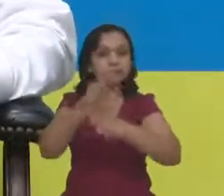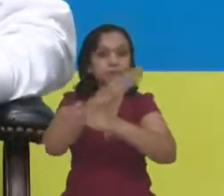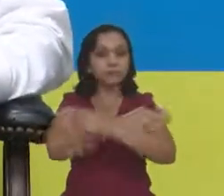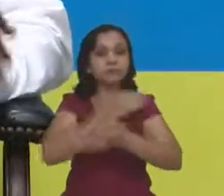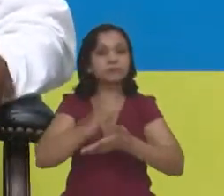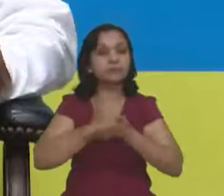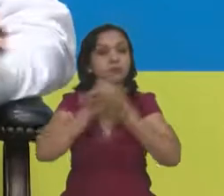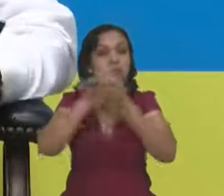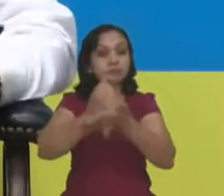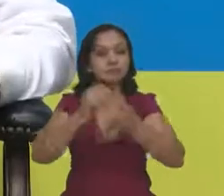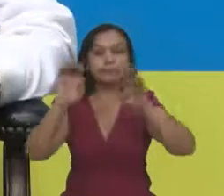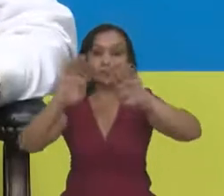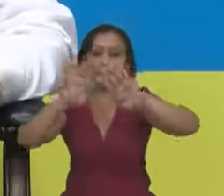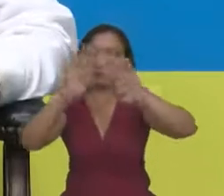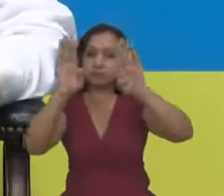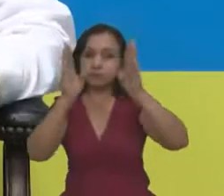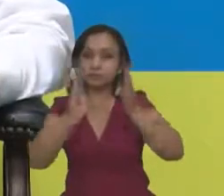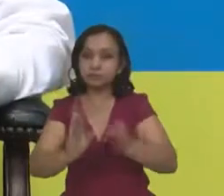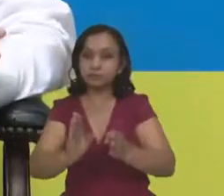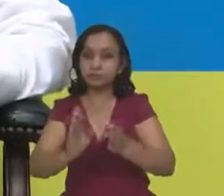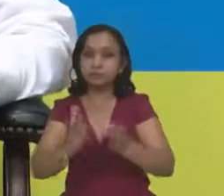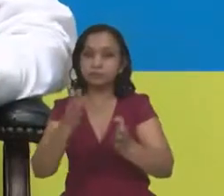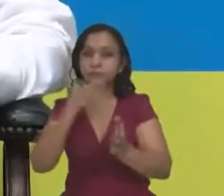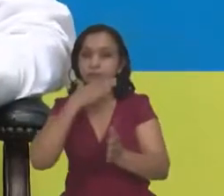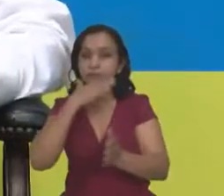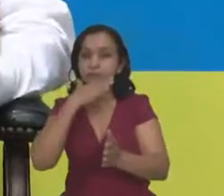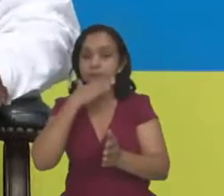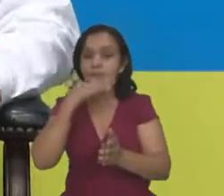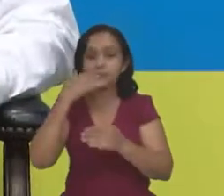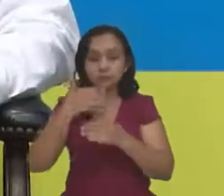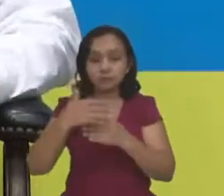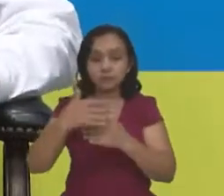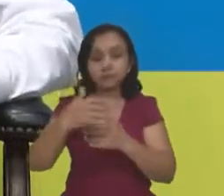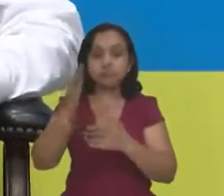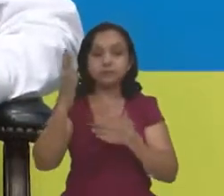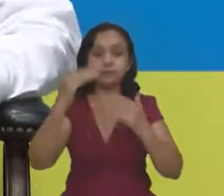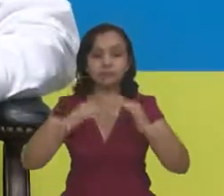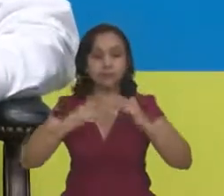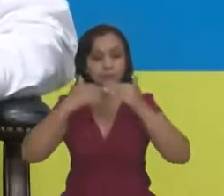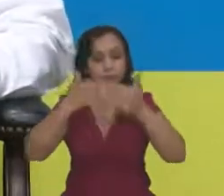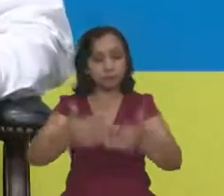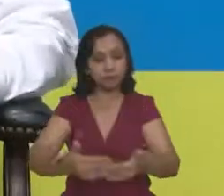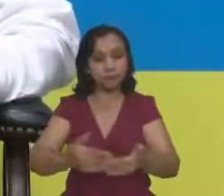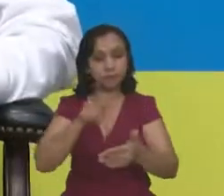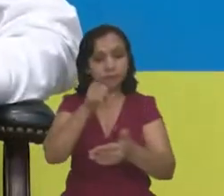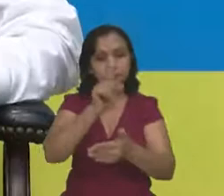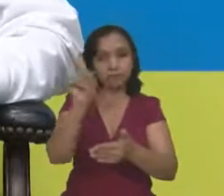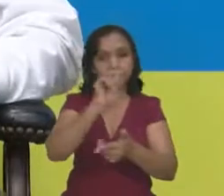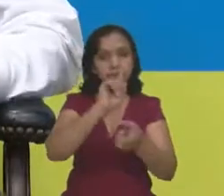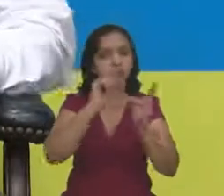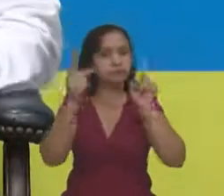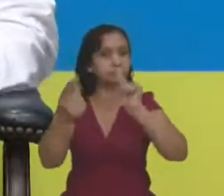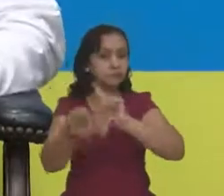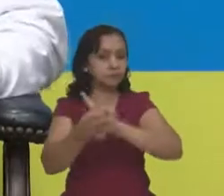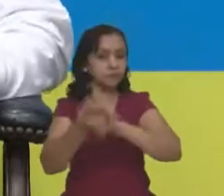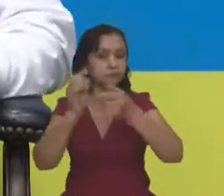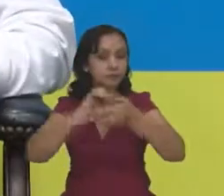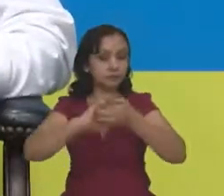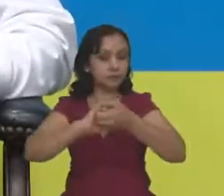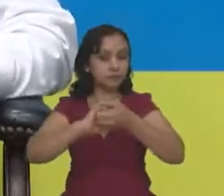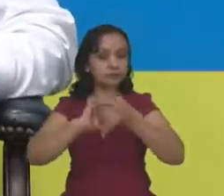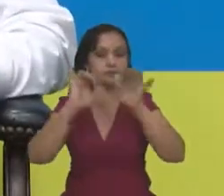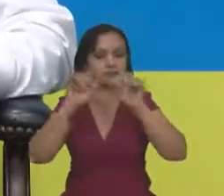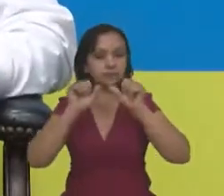prevenir a nuestras mujeres. Exacto. La neuropatía periférica durante el embarazo. Usted no le cambie de canal, amigos televidentes, que